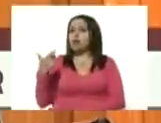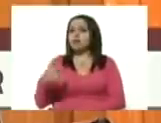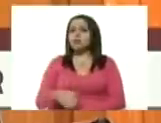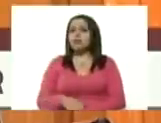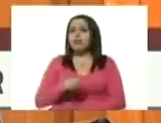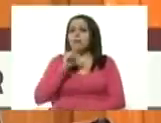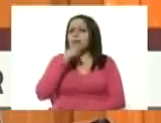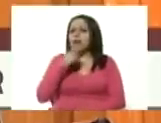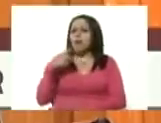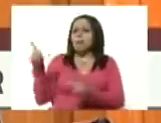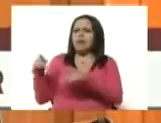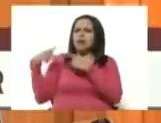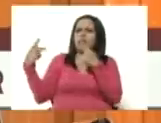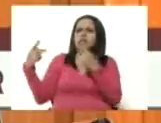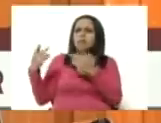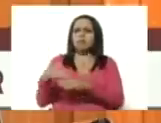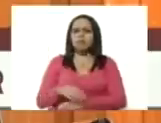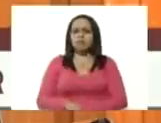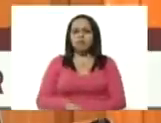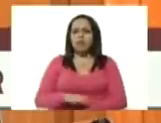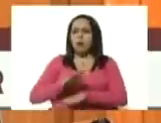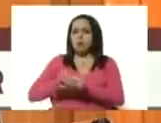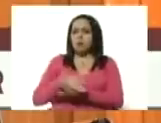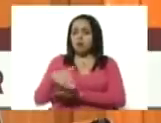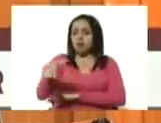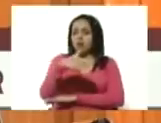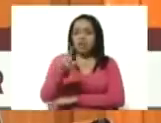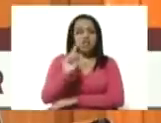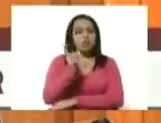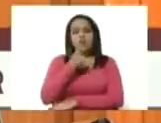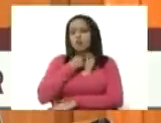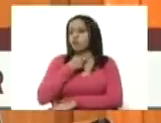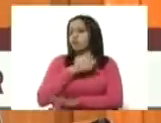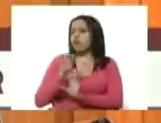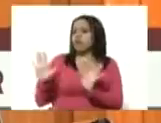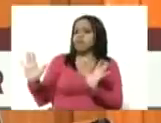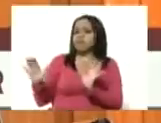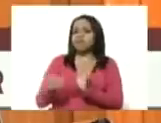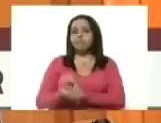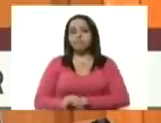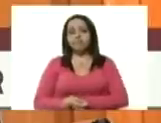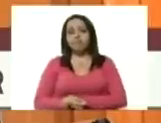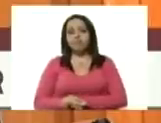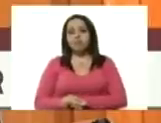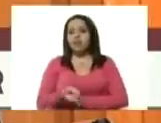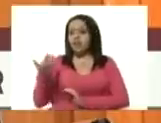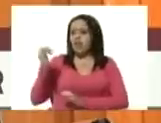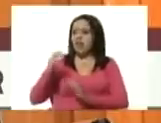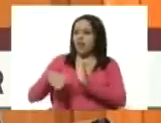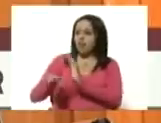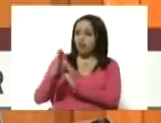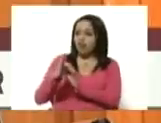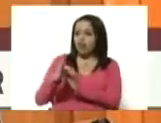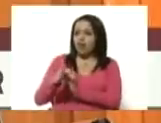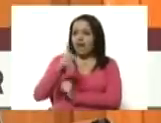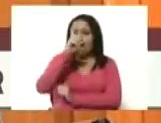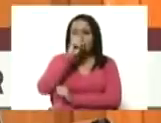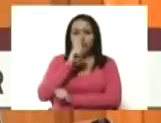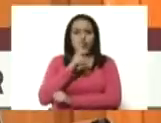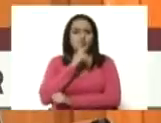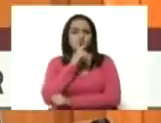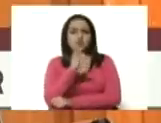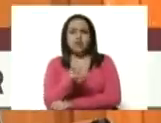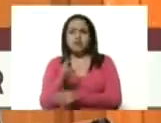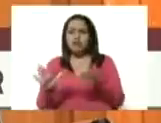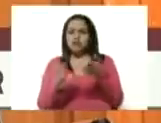periodismo. Porque el que está afuera no me gusta. Bueno, y el que estaba afuera fue aquel año terrible de